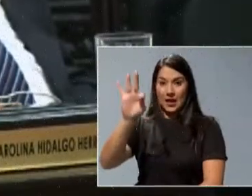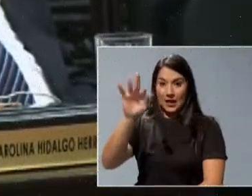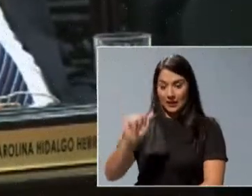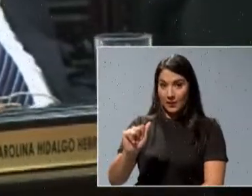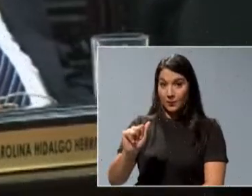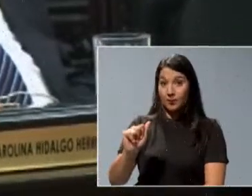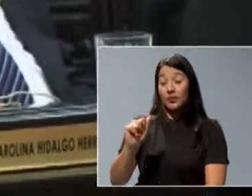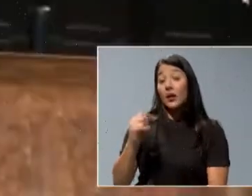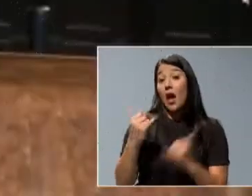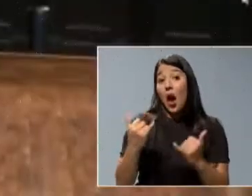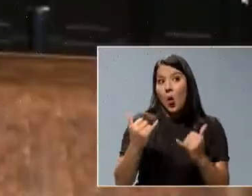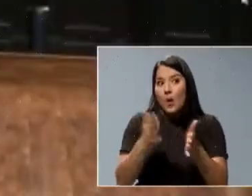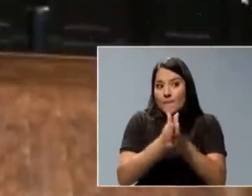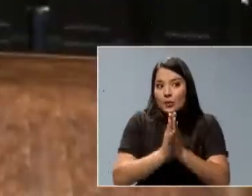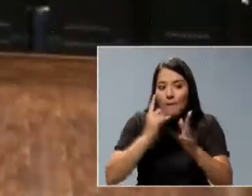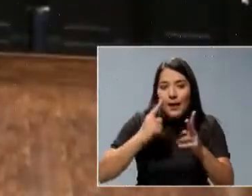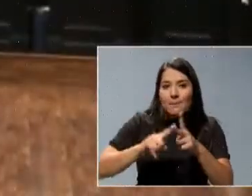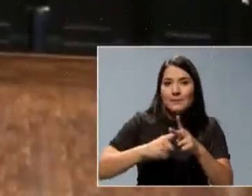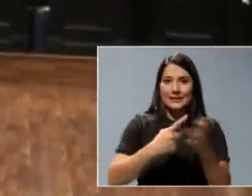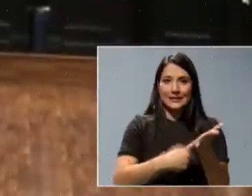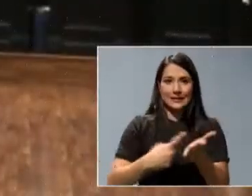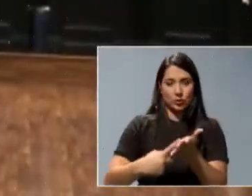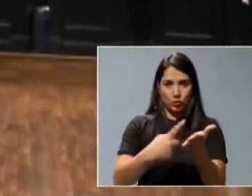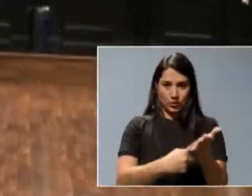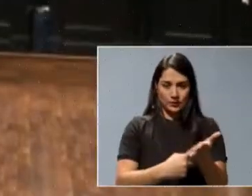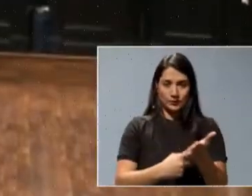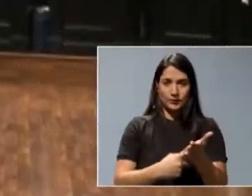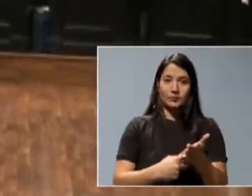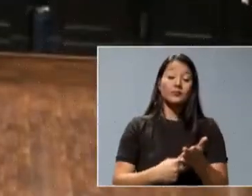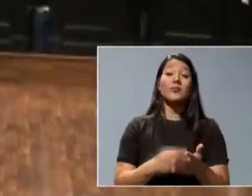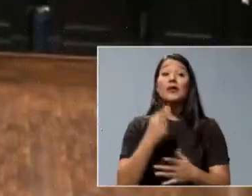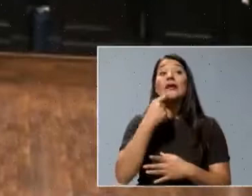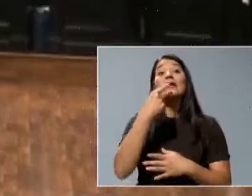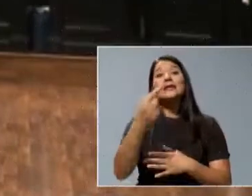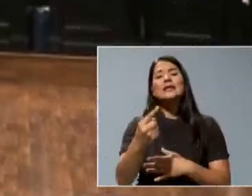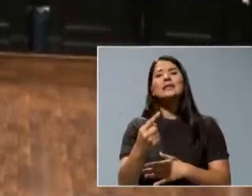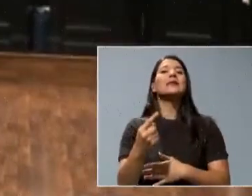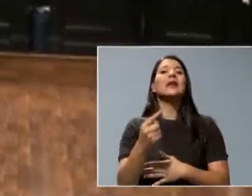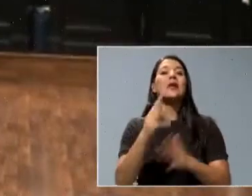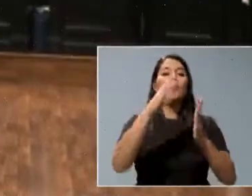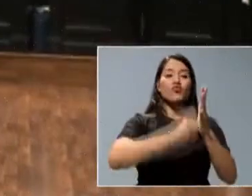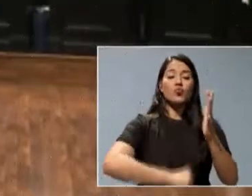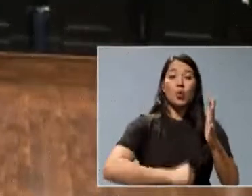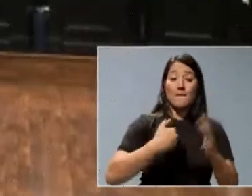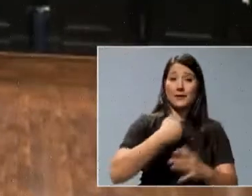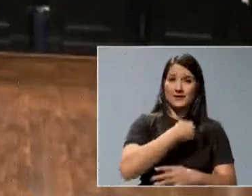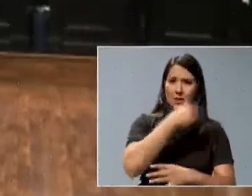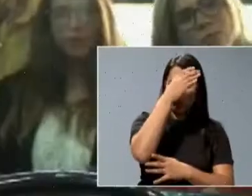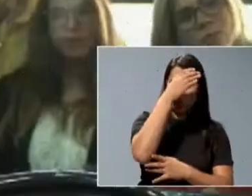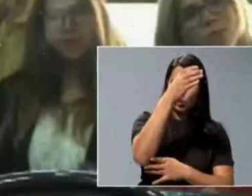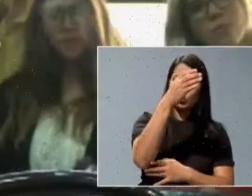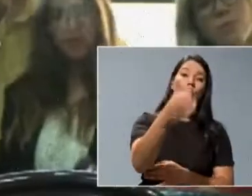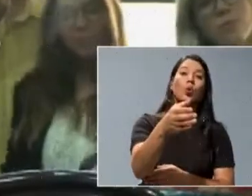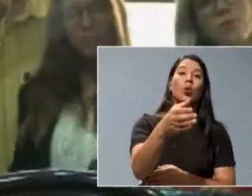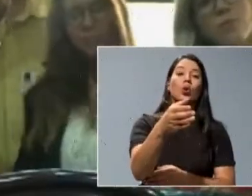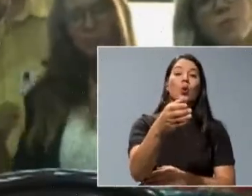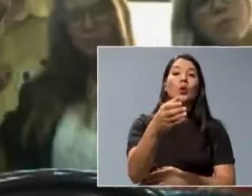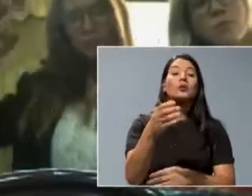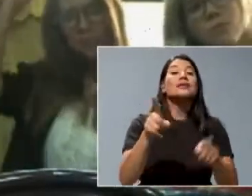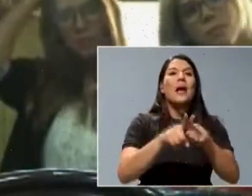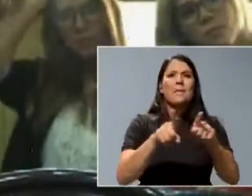que se abra el plenario en comisión, pero fue rechazada. Él dice que más allá de lo que es ese recorte al Ministerio de Cultura, en lo que fue el dictamen se